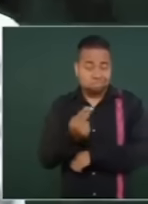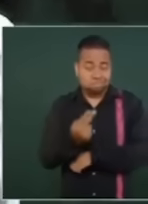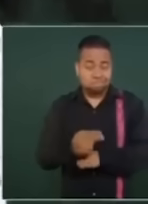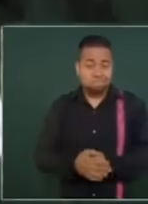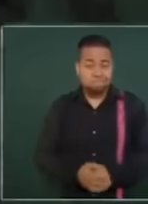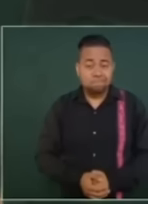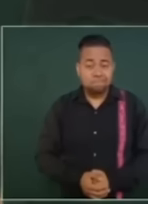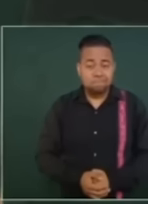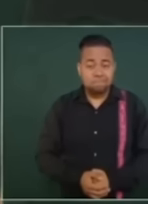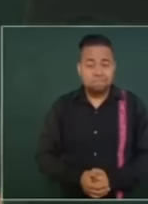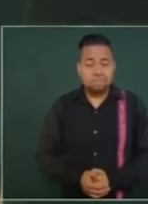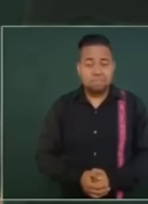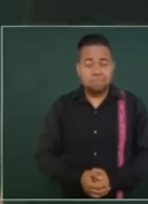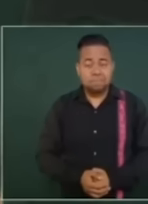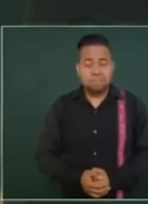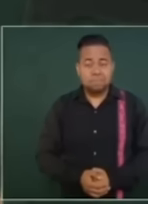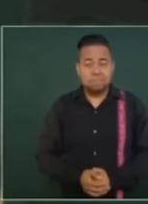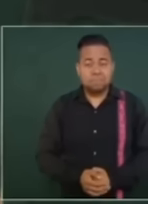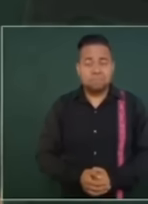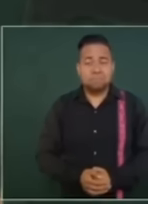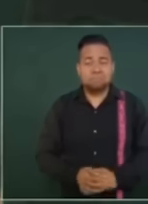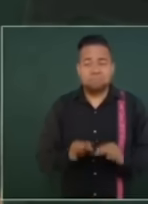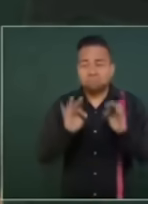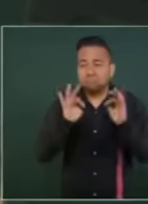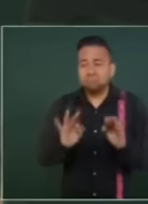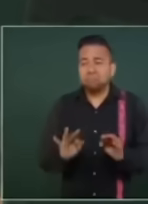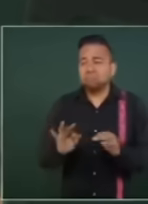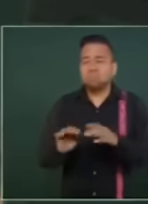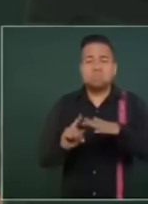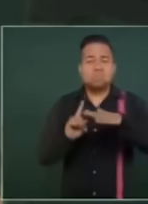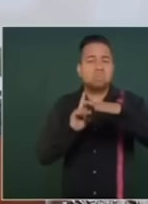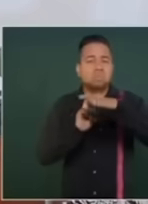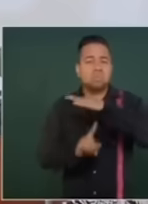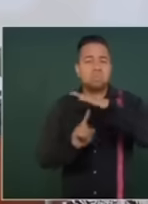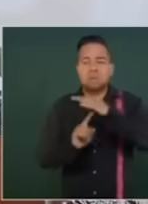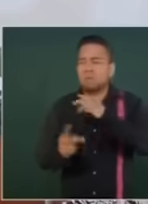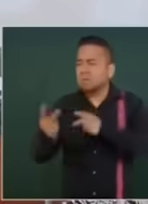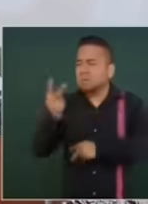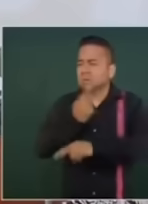todo el número de emigrantes eh